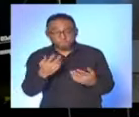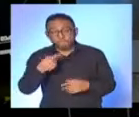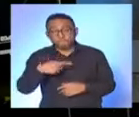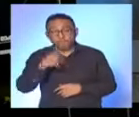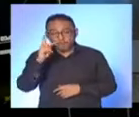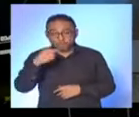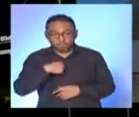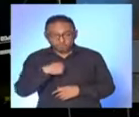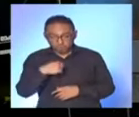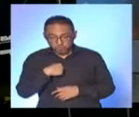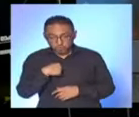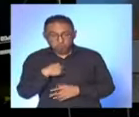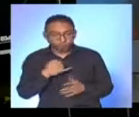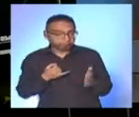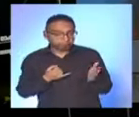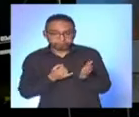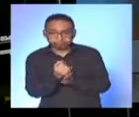que